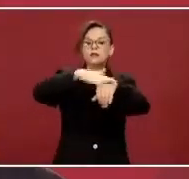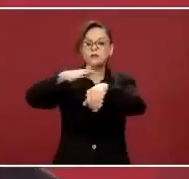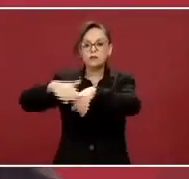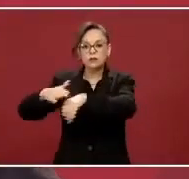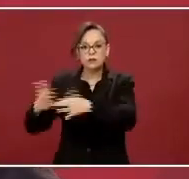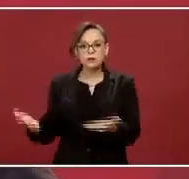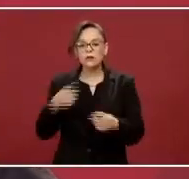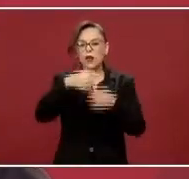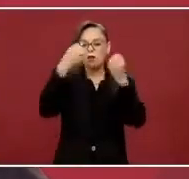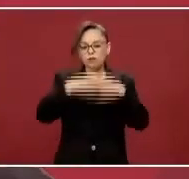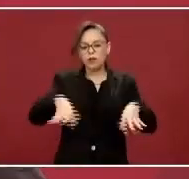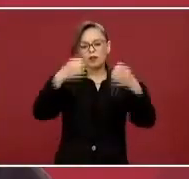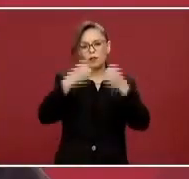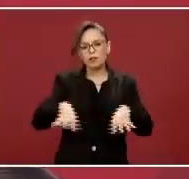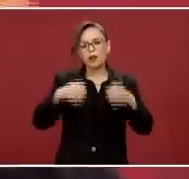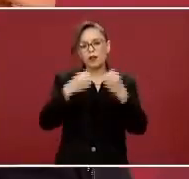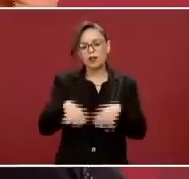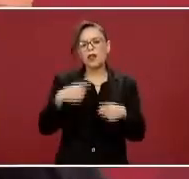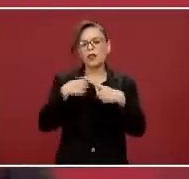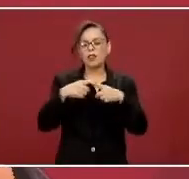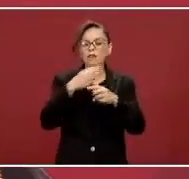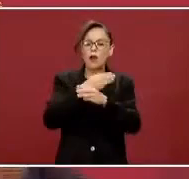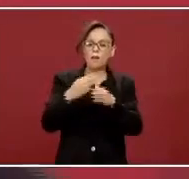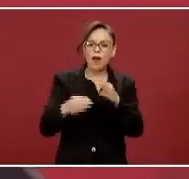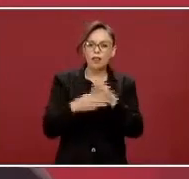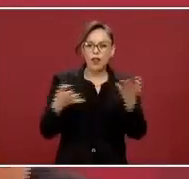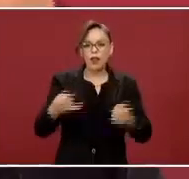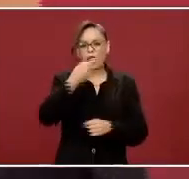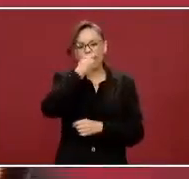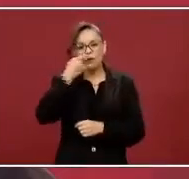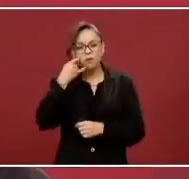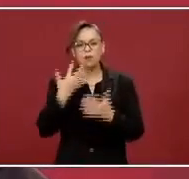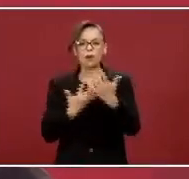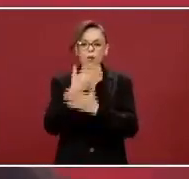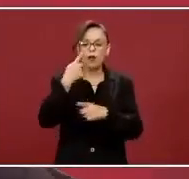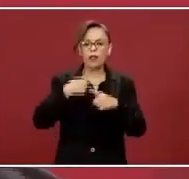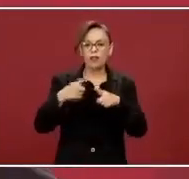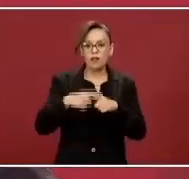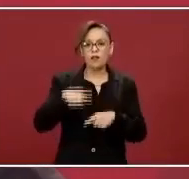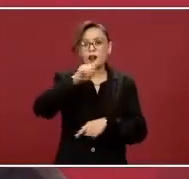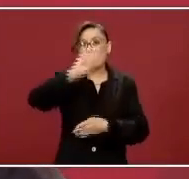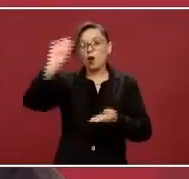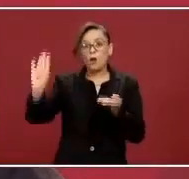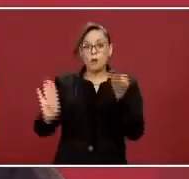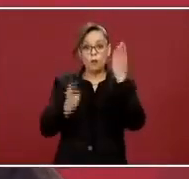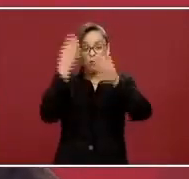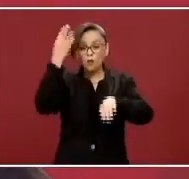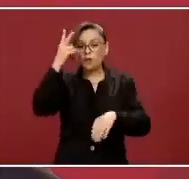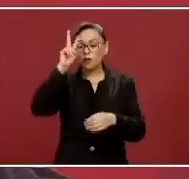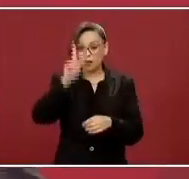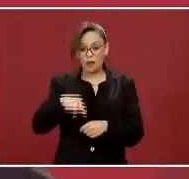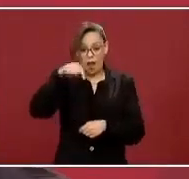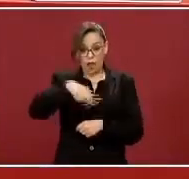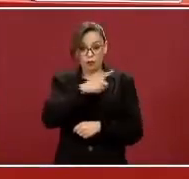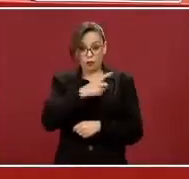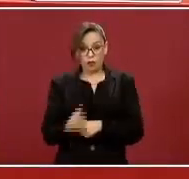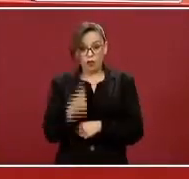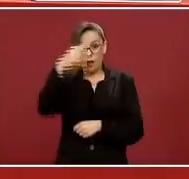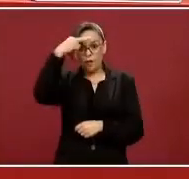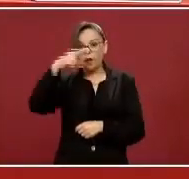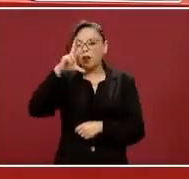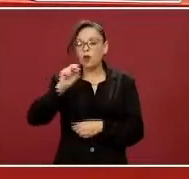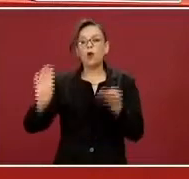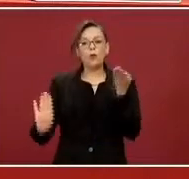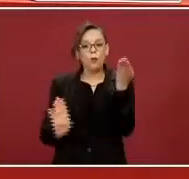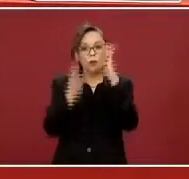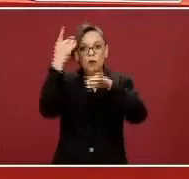los recursos que en este momento en el mundo, no en México, en el mundo son escasos en posiciones